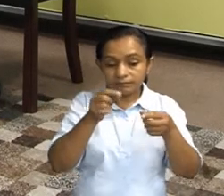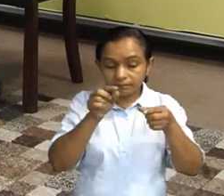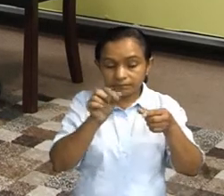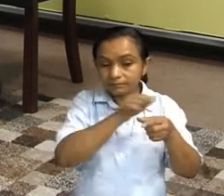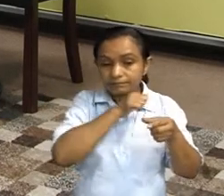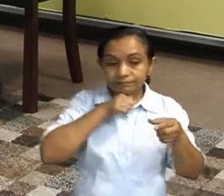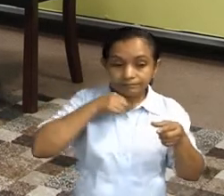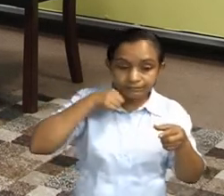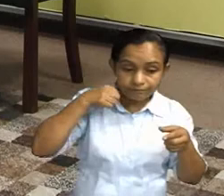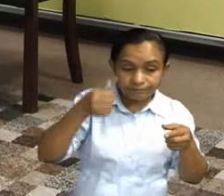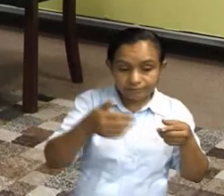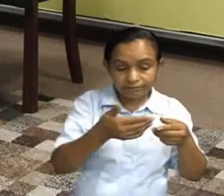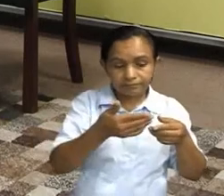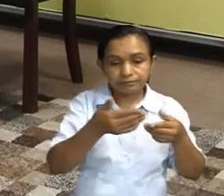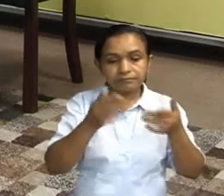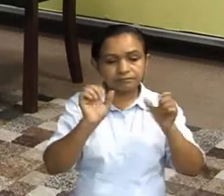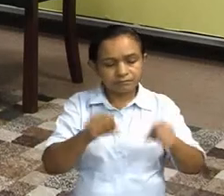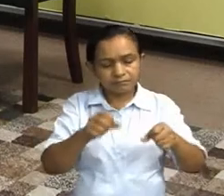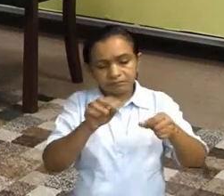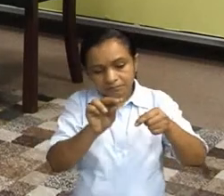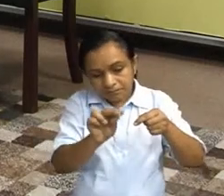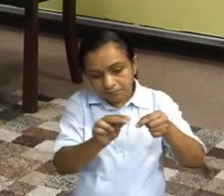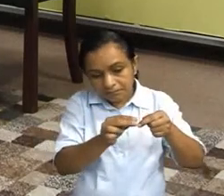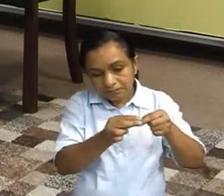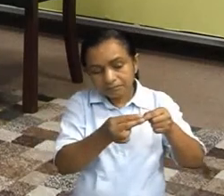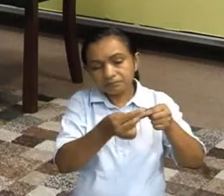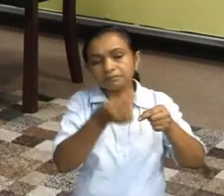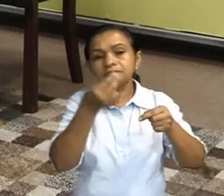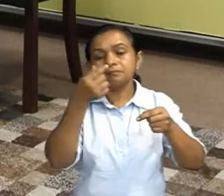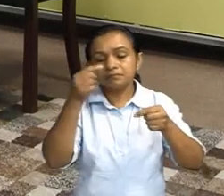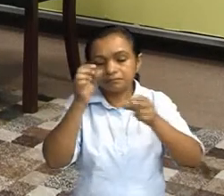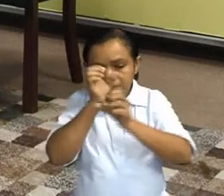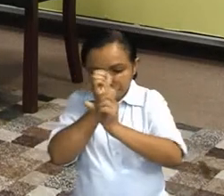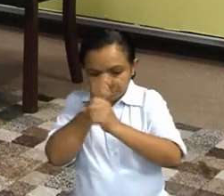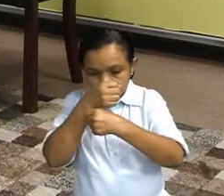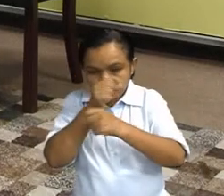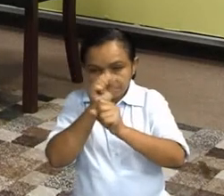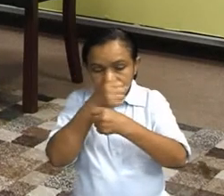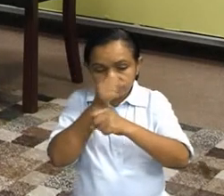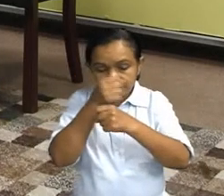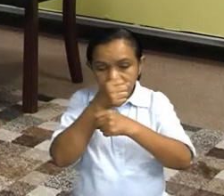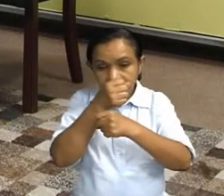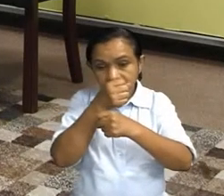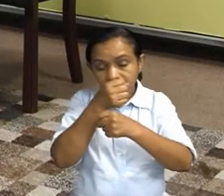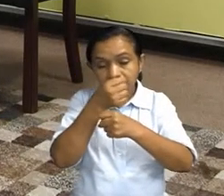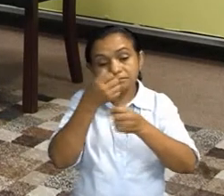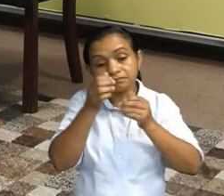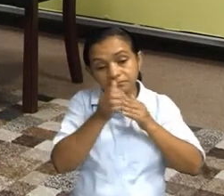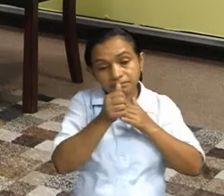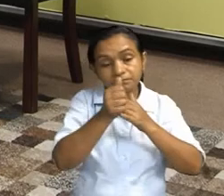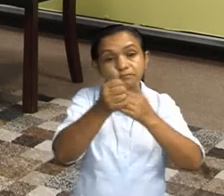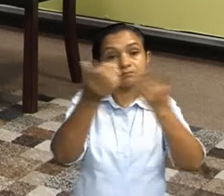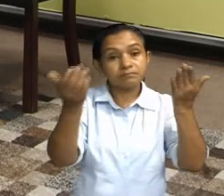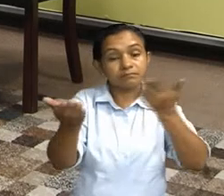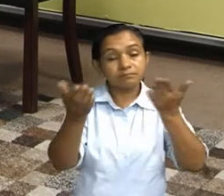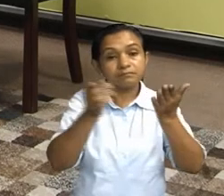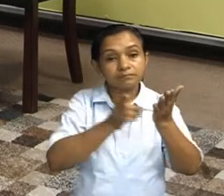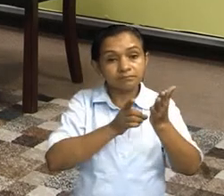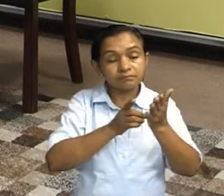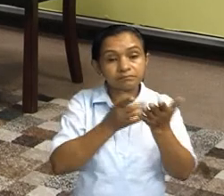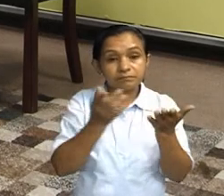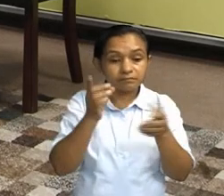inclusive podemos hacer exudados del área vulvar y vaginal para hacer una orientación del